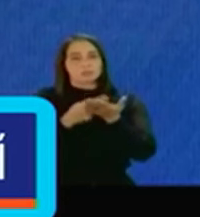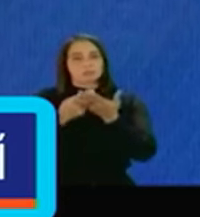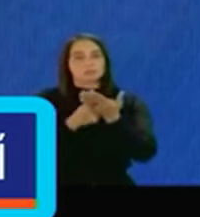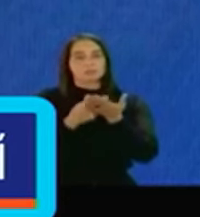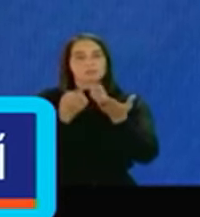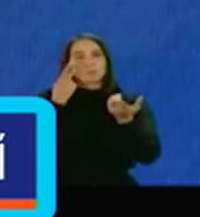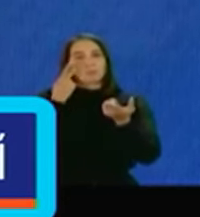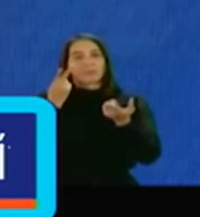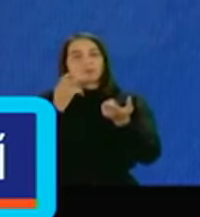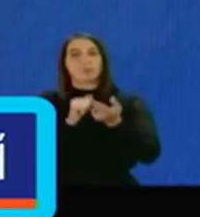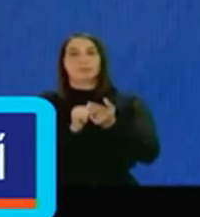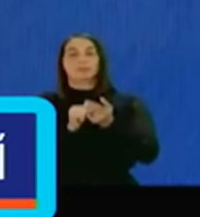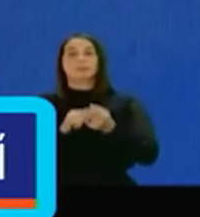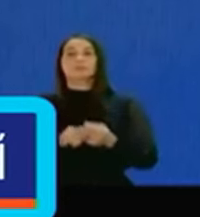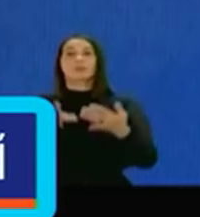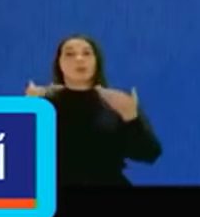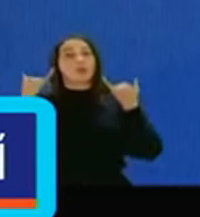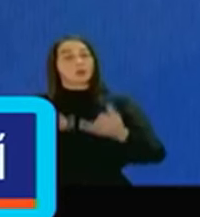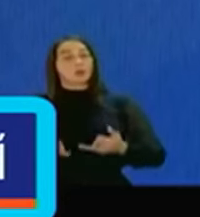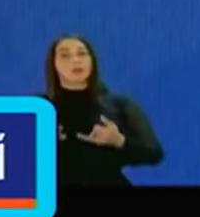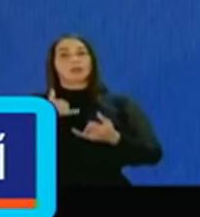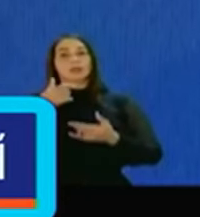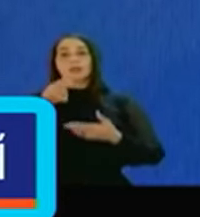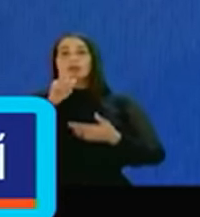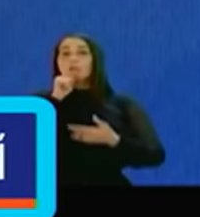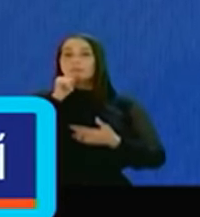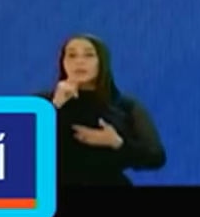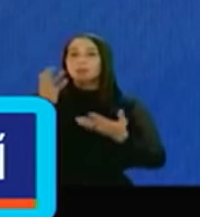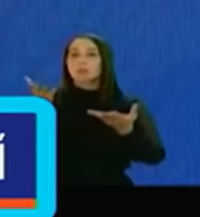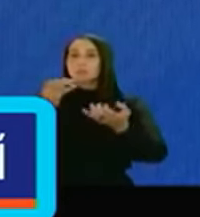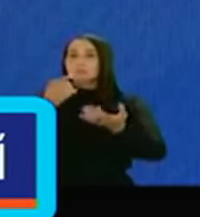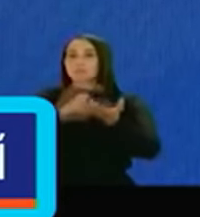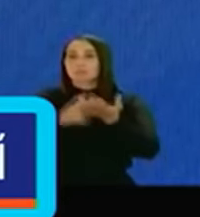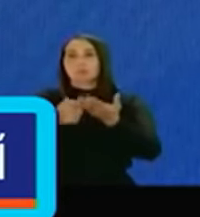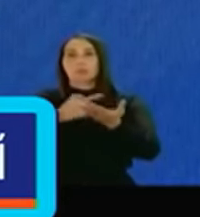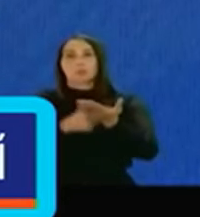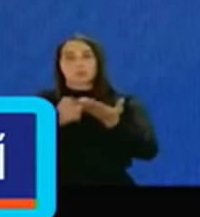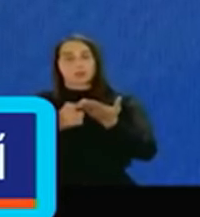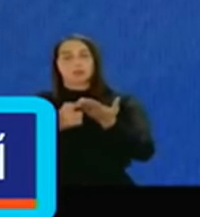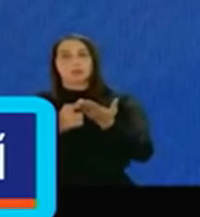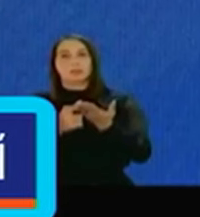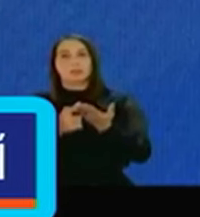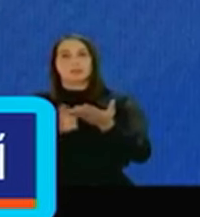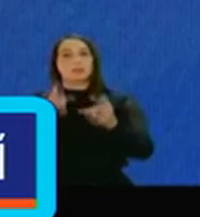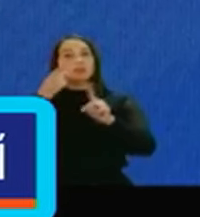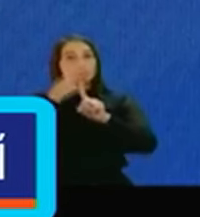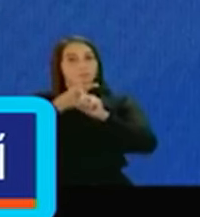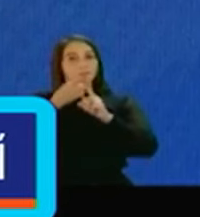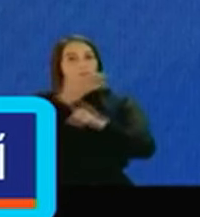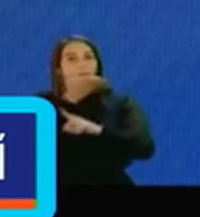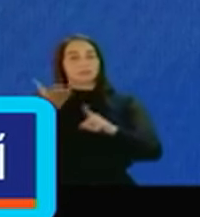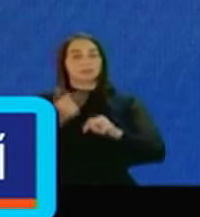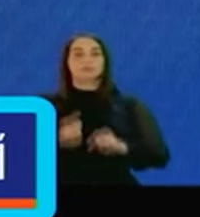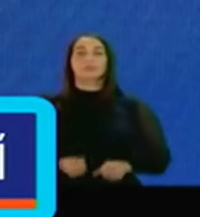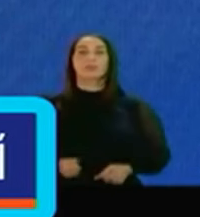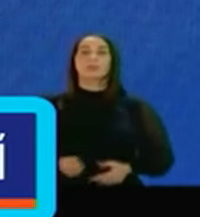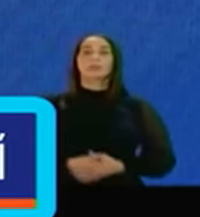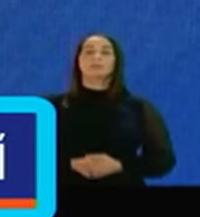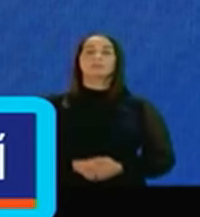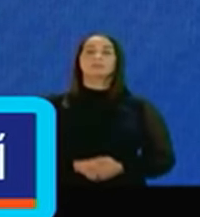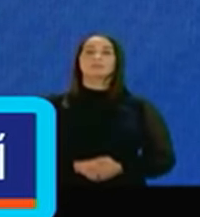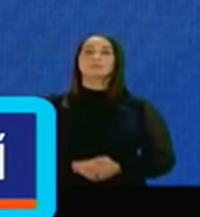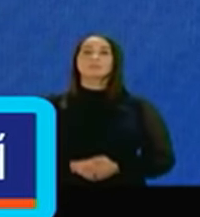la población dominicana, pero ustedes saben que en términos de costo, de pago para los trabajadores agrícolas,